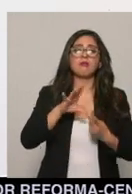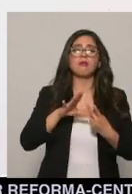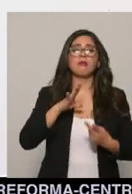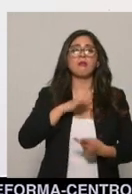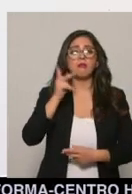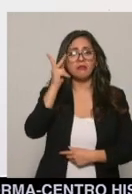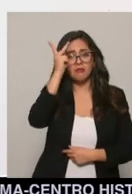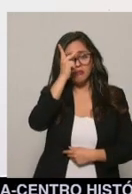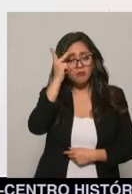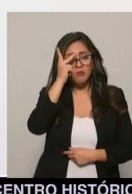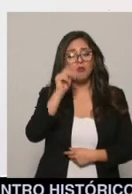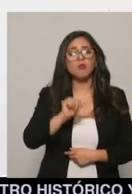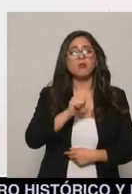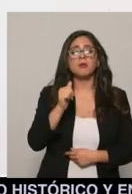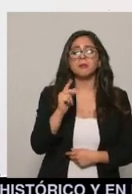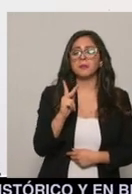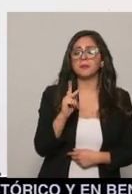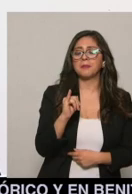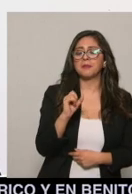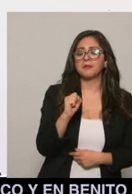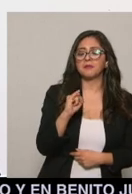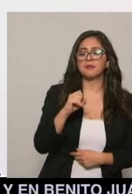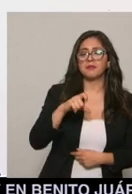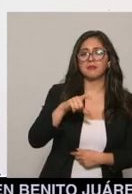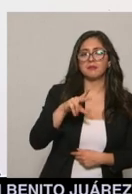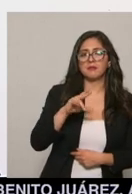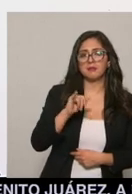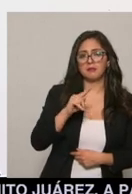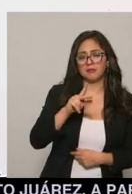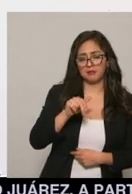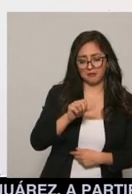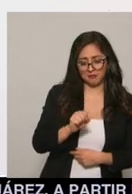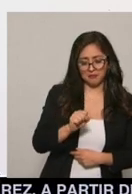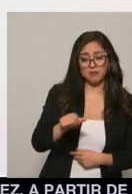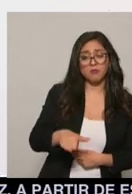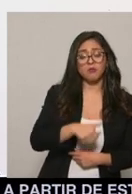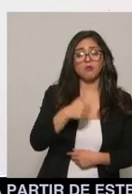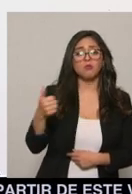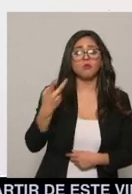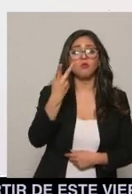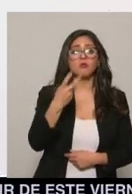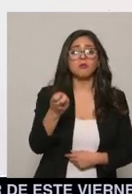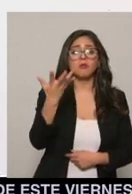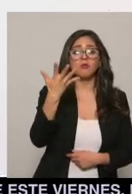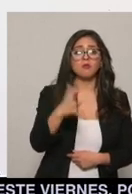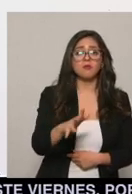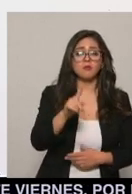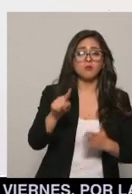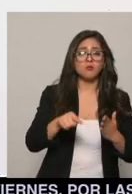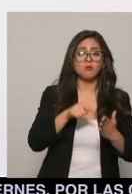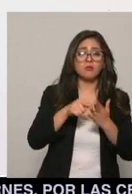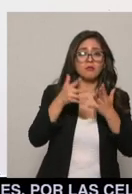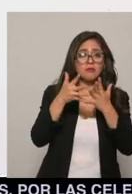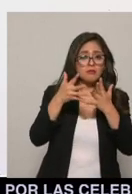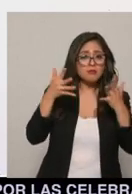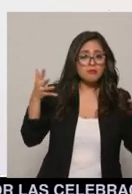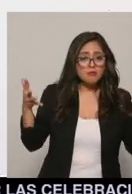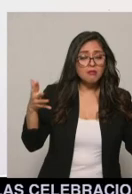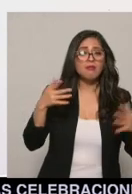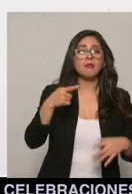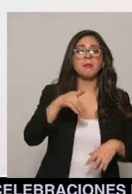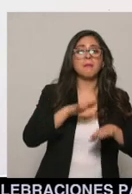psiquiatras, y de estos centros de salud hay 210 centros que son más grandecitos, tenemos más de un módulo de